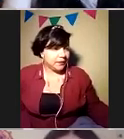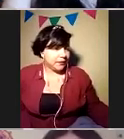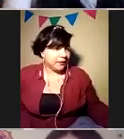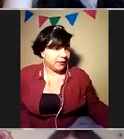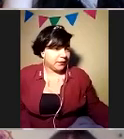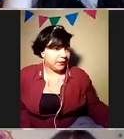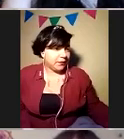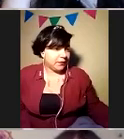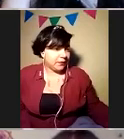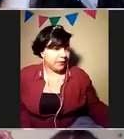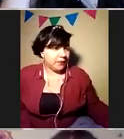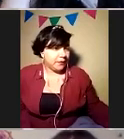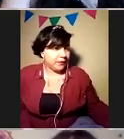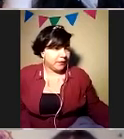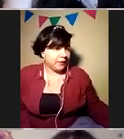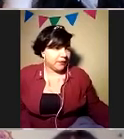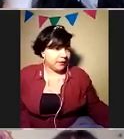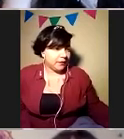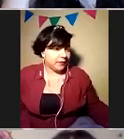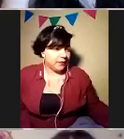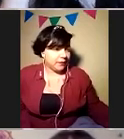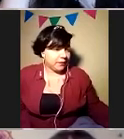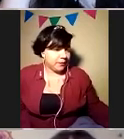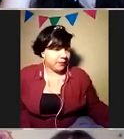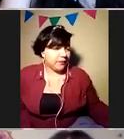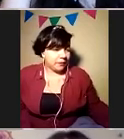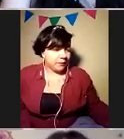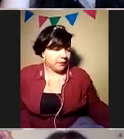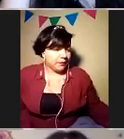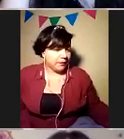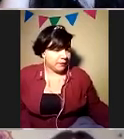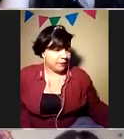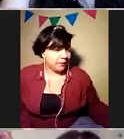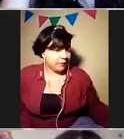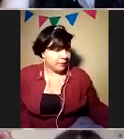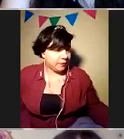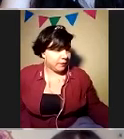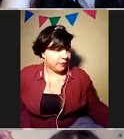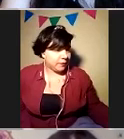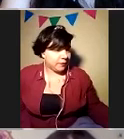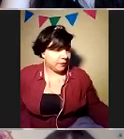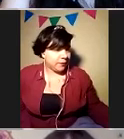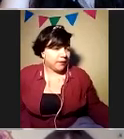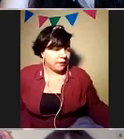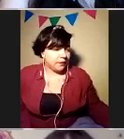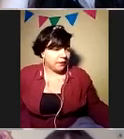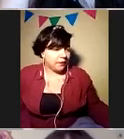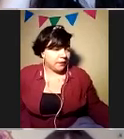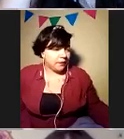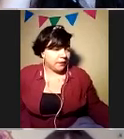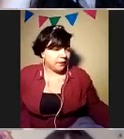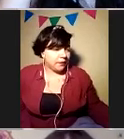pero en verdad no estaba tan enfocada, ni era tan consciente del impacto de la moda y los textiles en la contaminación que existe. En